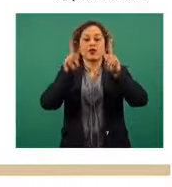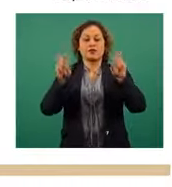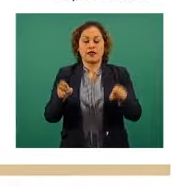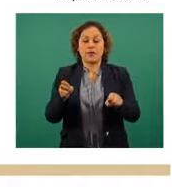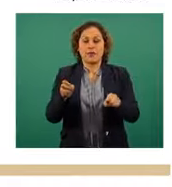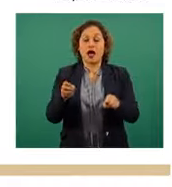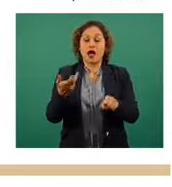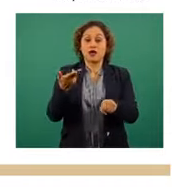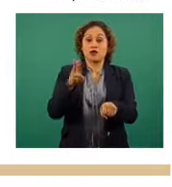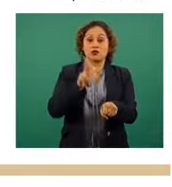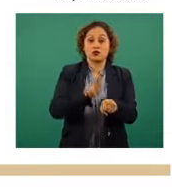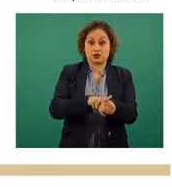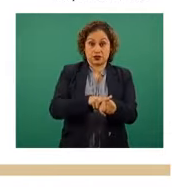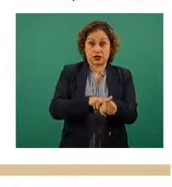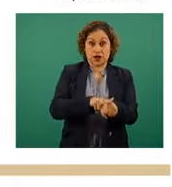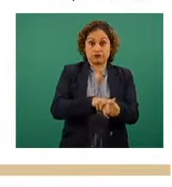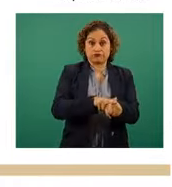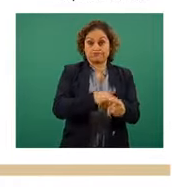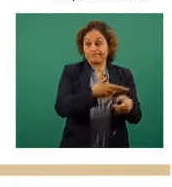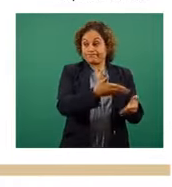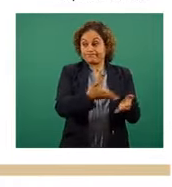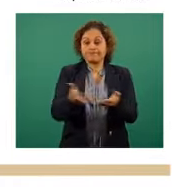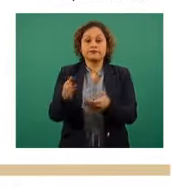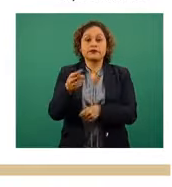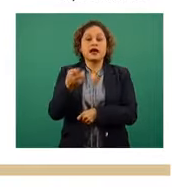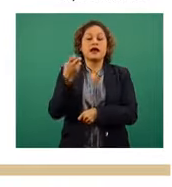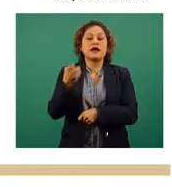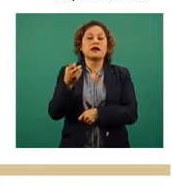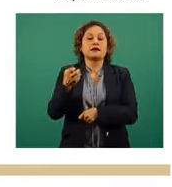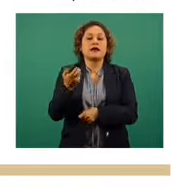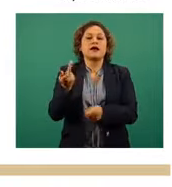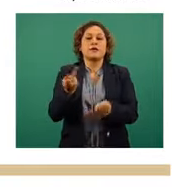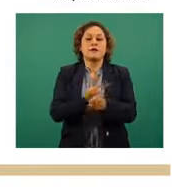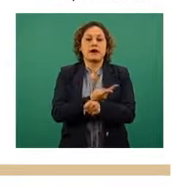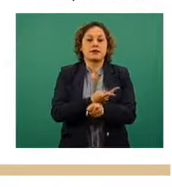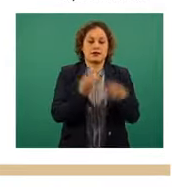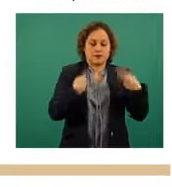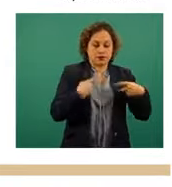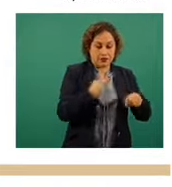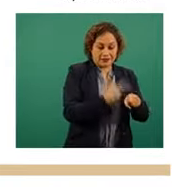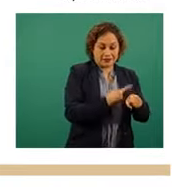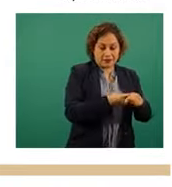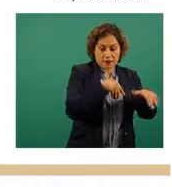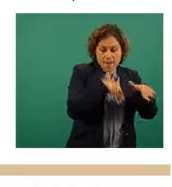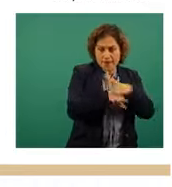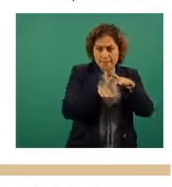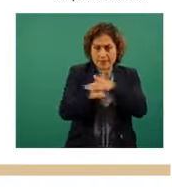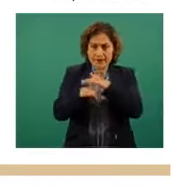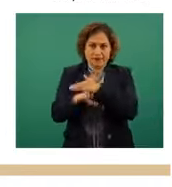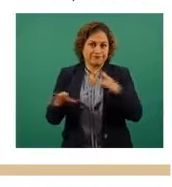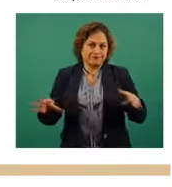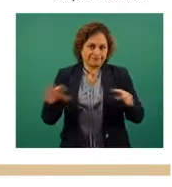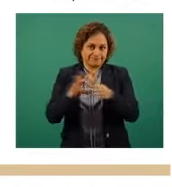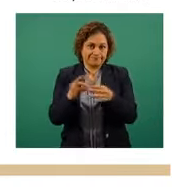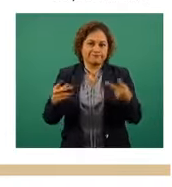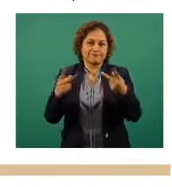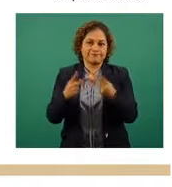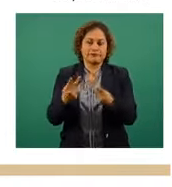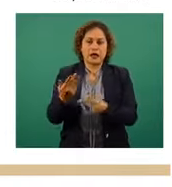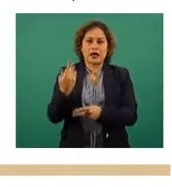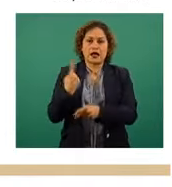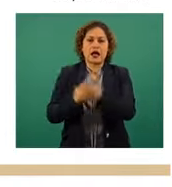ver que es consistente con la ocurrencia de casos. Tuvimos un punto máximo al final de julio del año